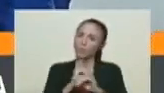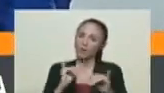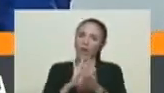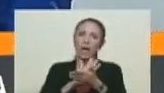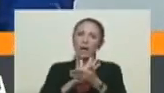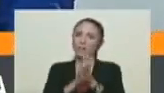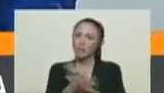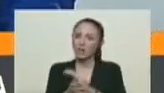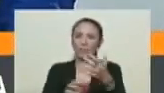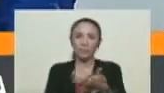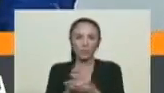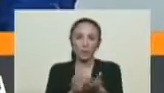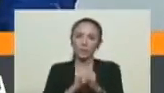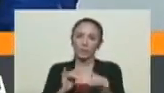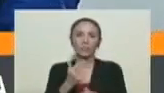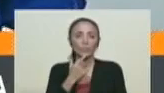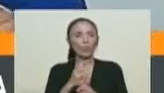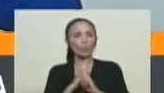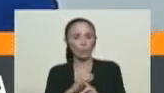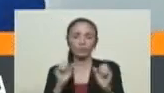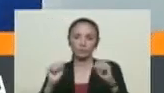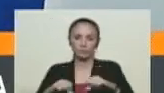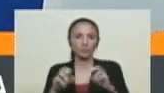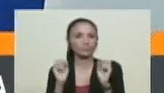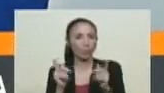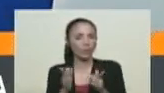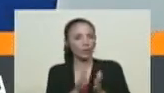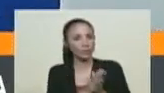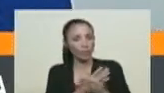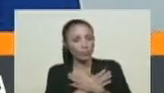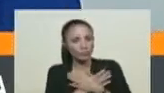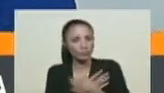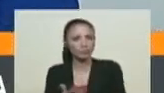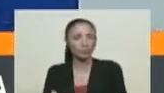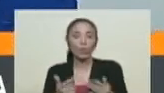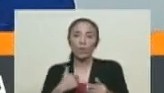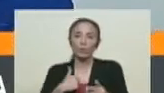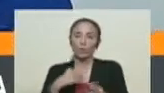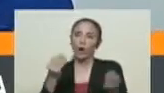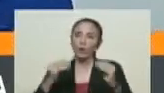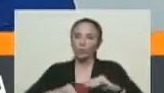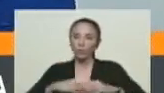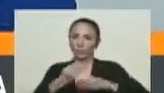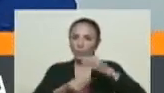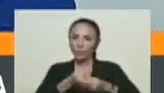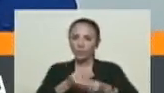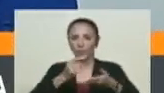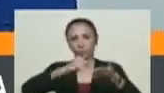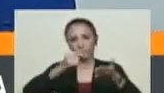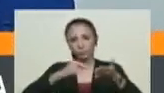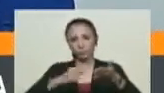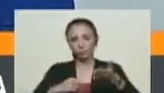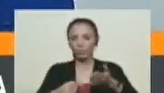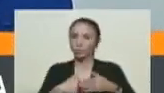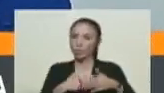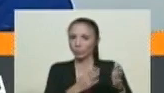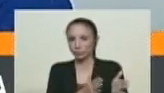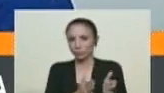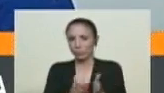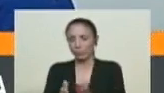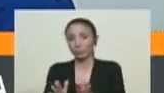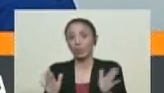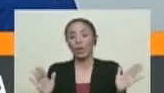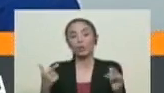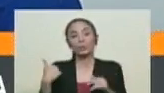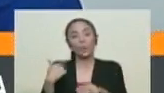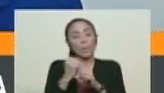posición, tengo palabra y voy a hacer cumplir este acuerdo en todas sus partes. Y espero que alguna parte de la